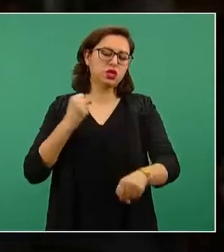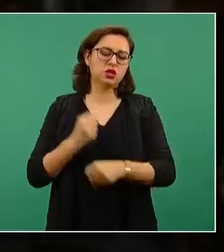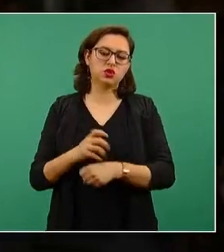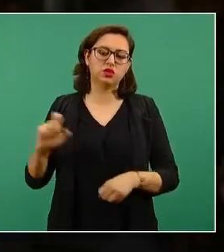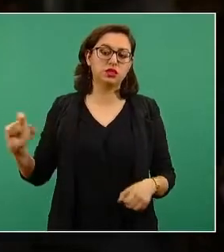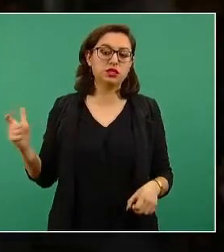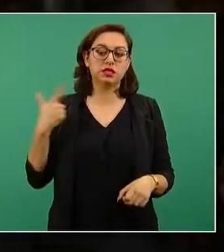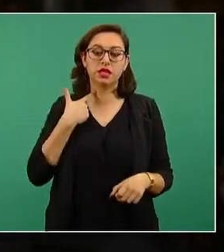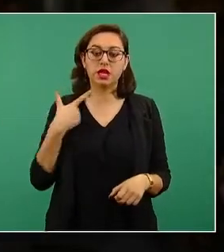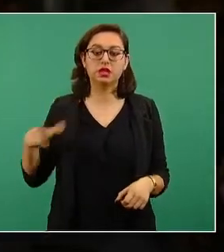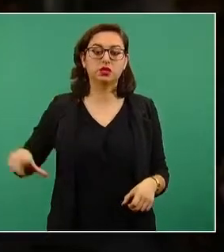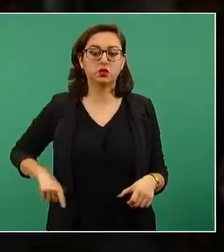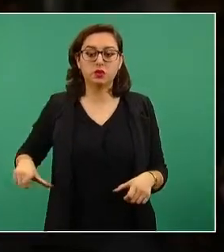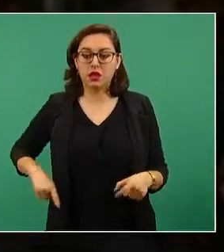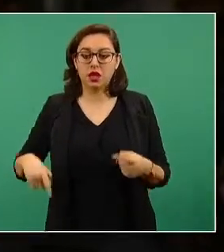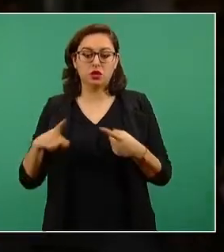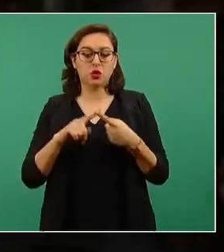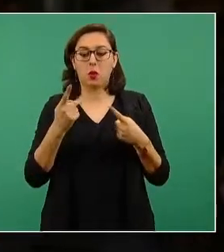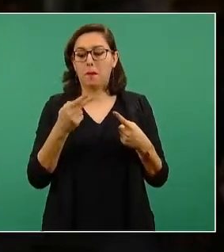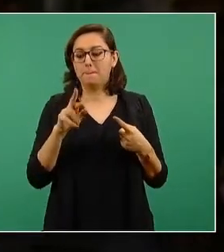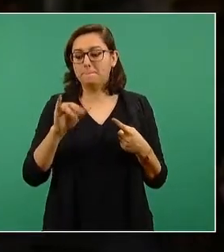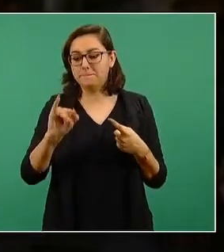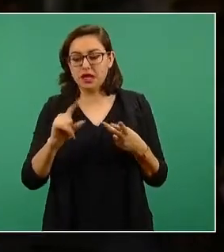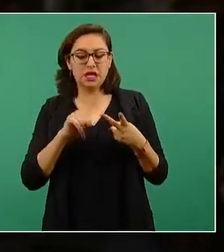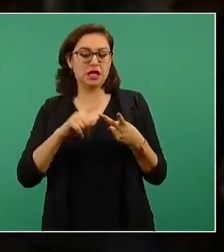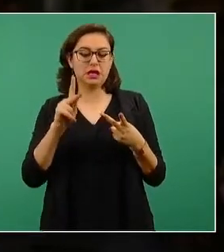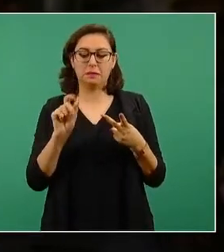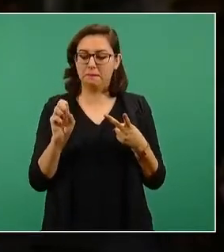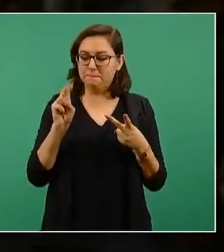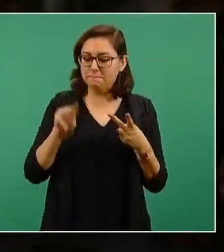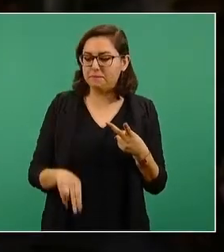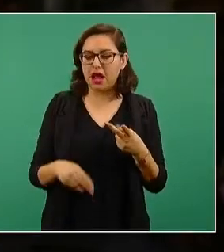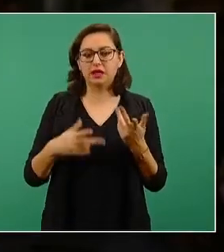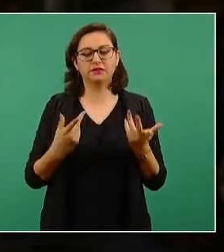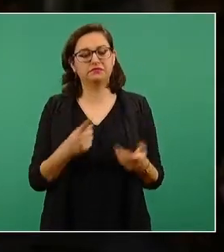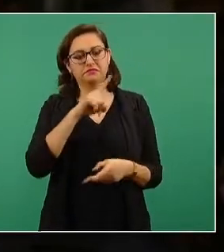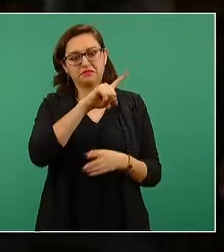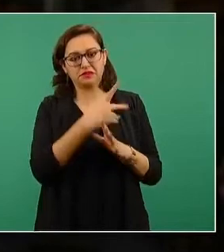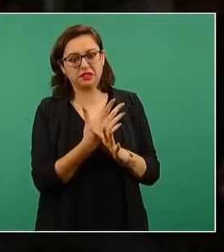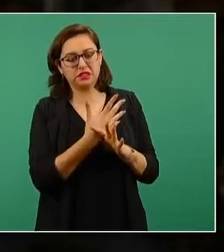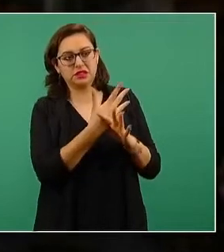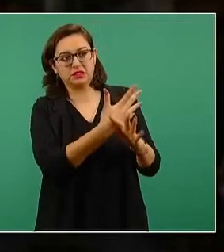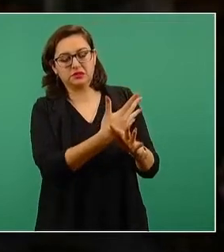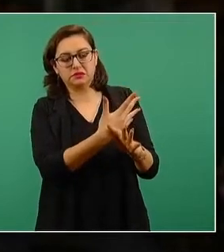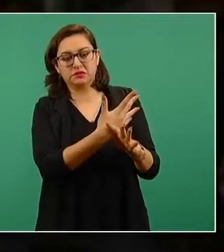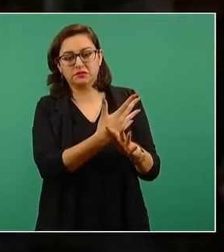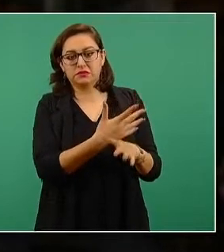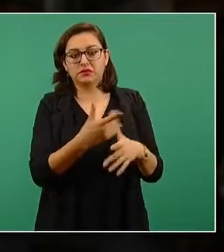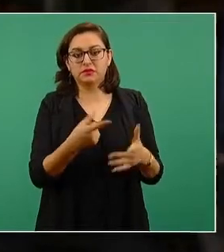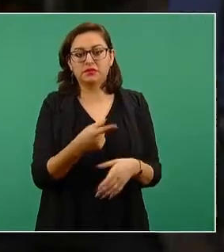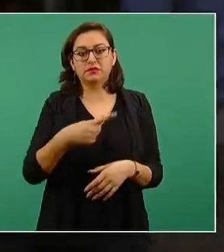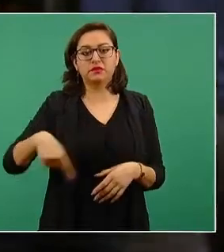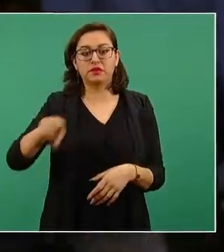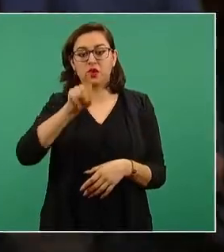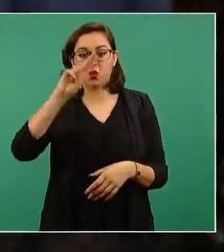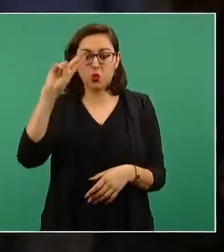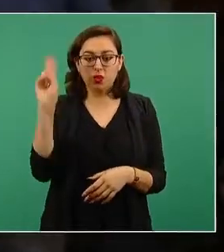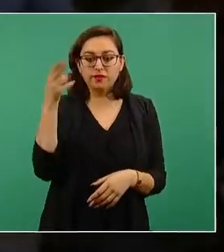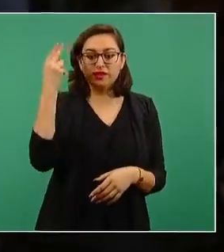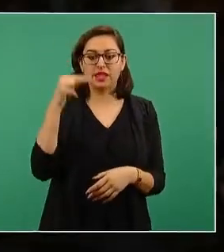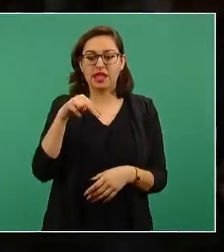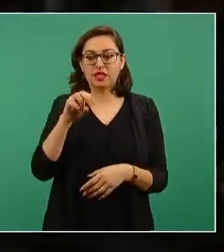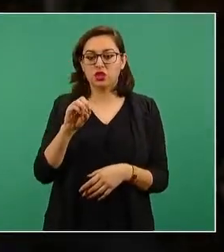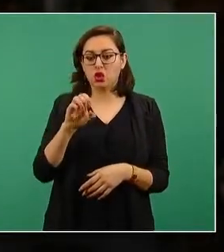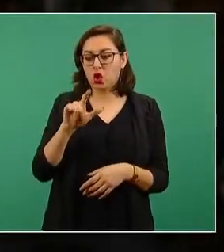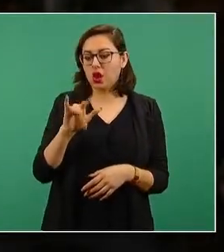administraciones, priistas, panistas, incluso en las cartas que me mandan dicen, pertenecen a las universidades